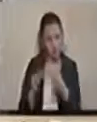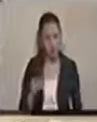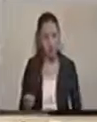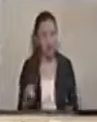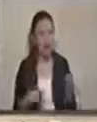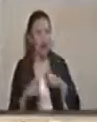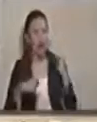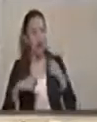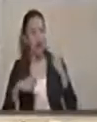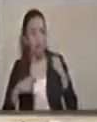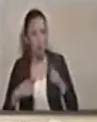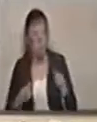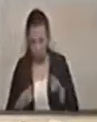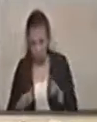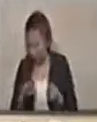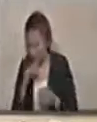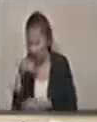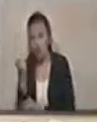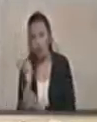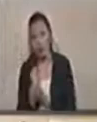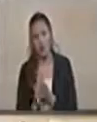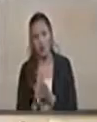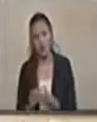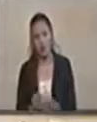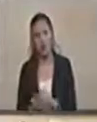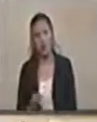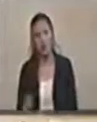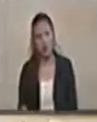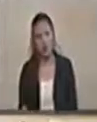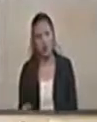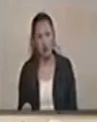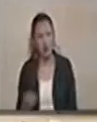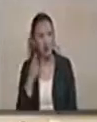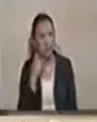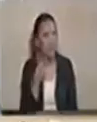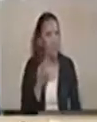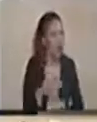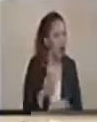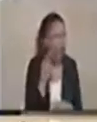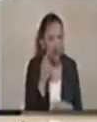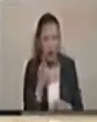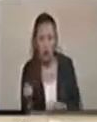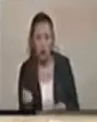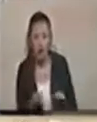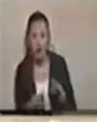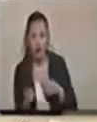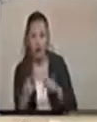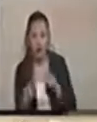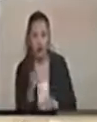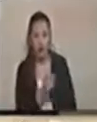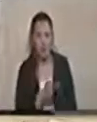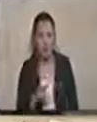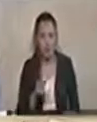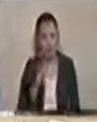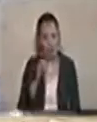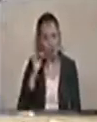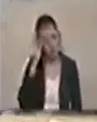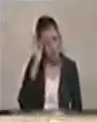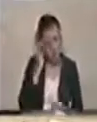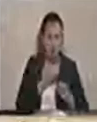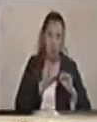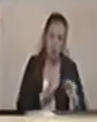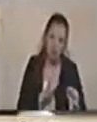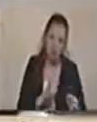a ese mercado cautivo que están buscando en las calles del país a través de los adictos. Y el control de